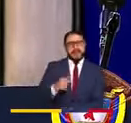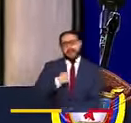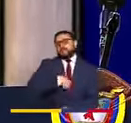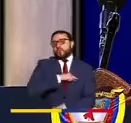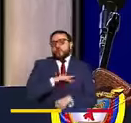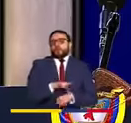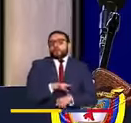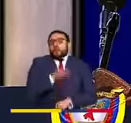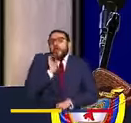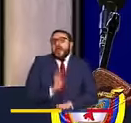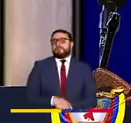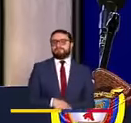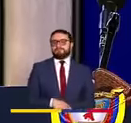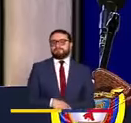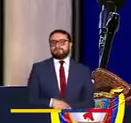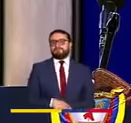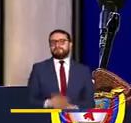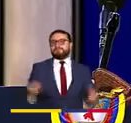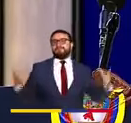hacer estos